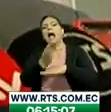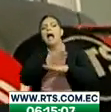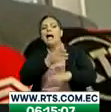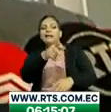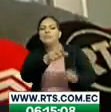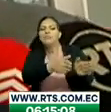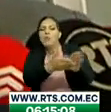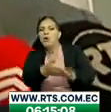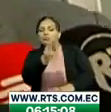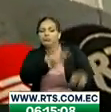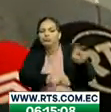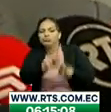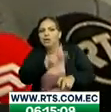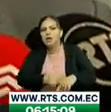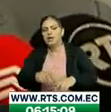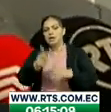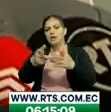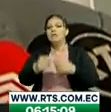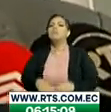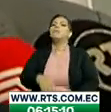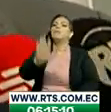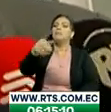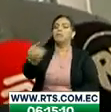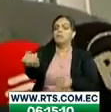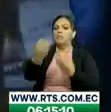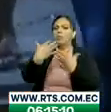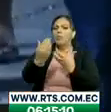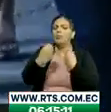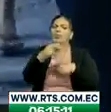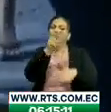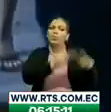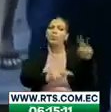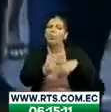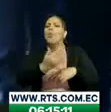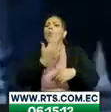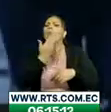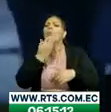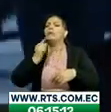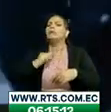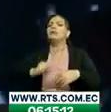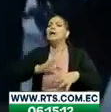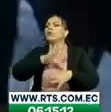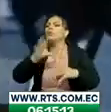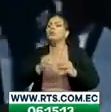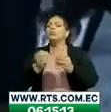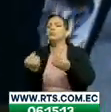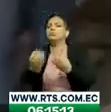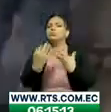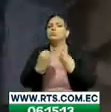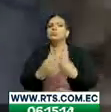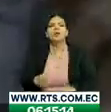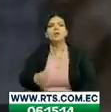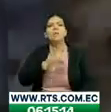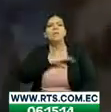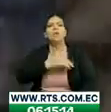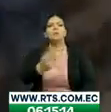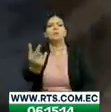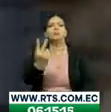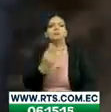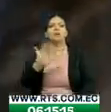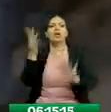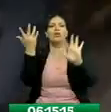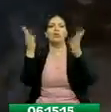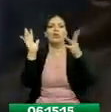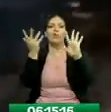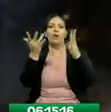pues el que hace el levantamiento de los indicios que dan pues con lo que ha ocurrido dentro